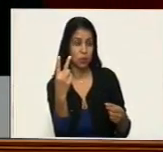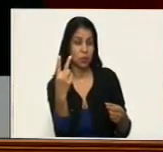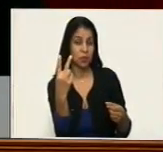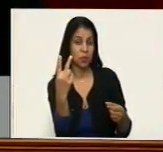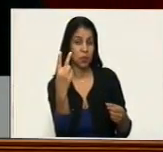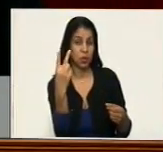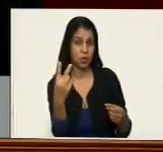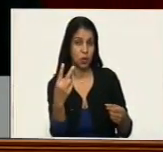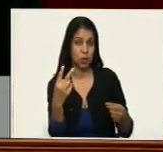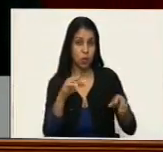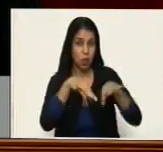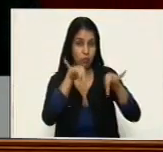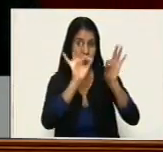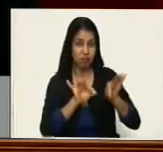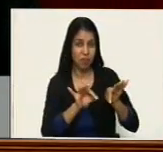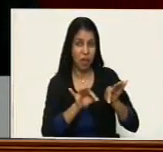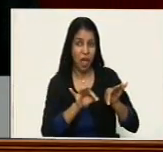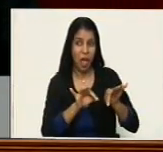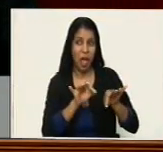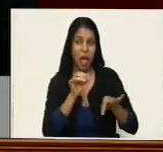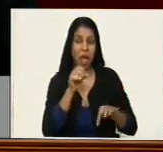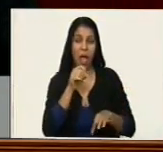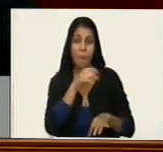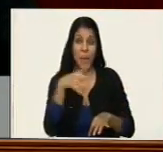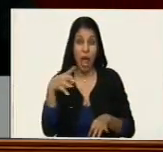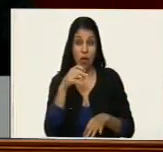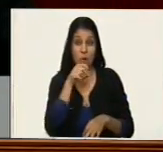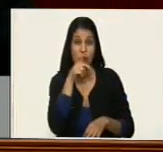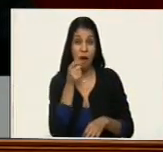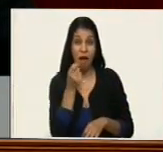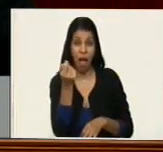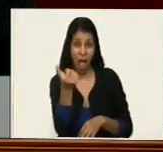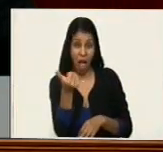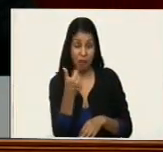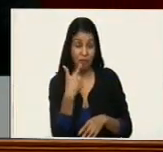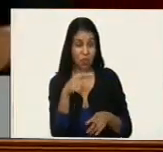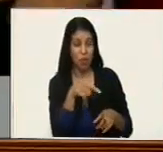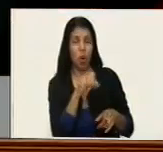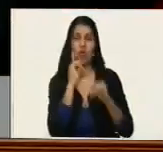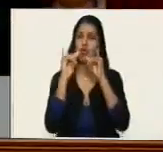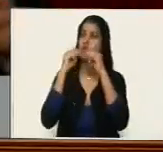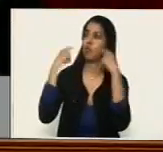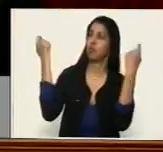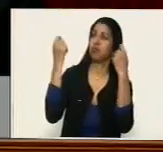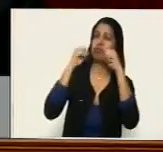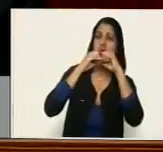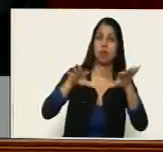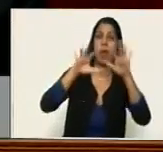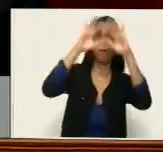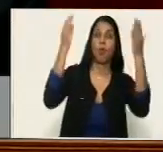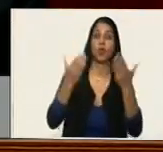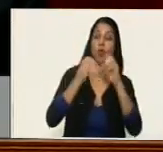dos paquetes de arroz, un paquete de arroz. Eso sí es una noticia. Y le da la vuelta al mundo.